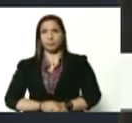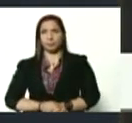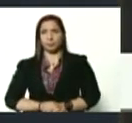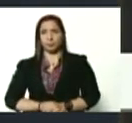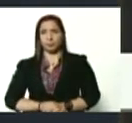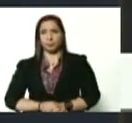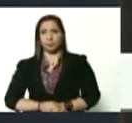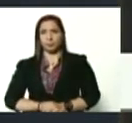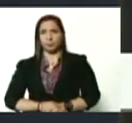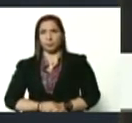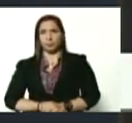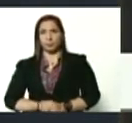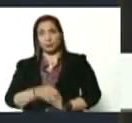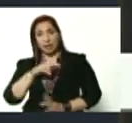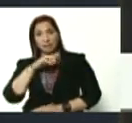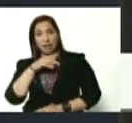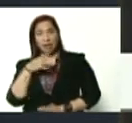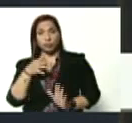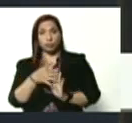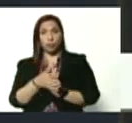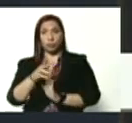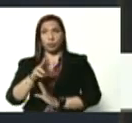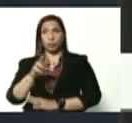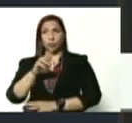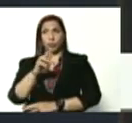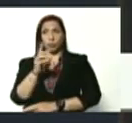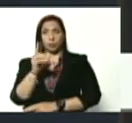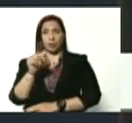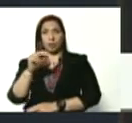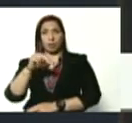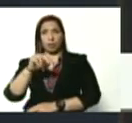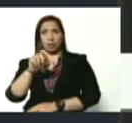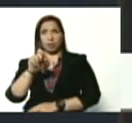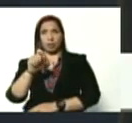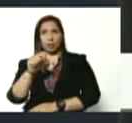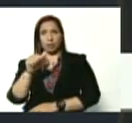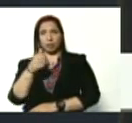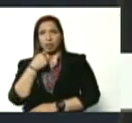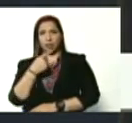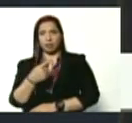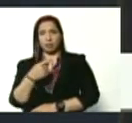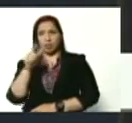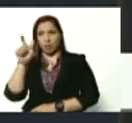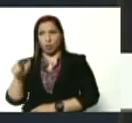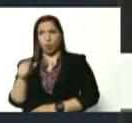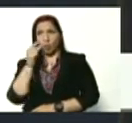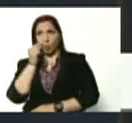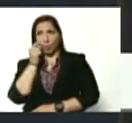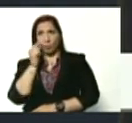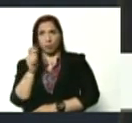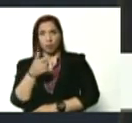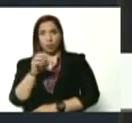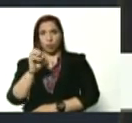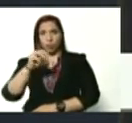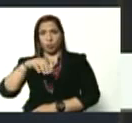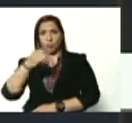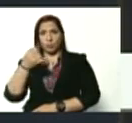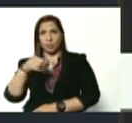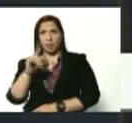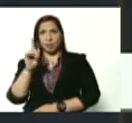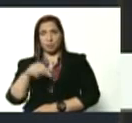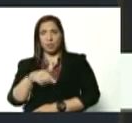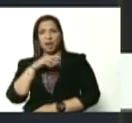y hablar hablar ahí de rafael urdaneta de su grandeza lo expresaba el señor gómez pero también habla de la unidad